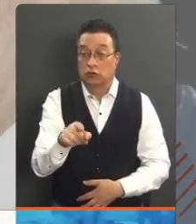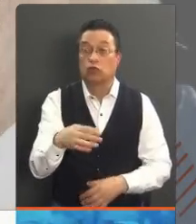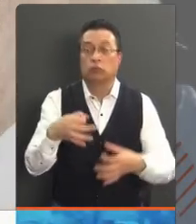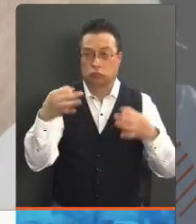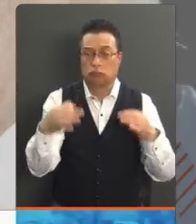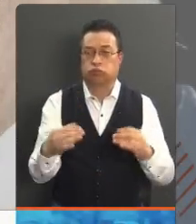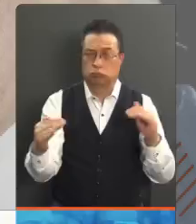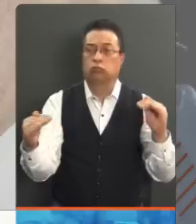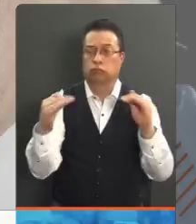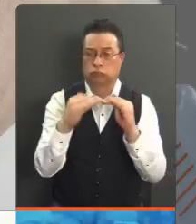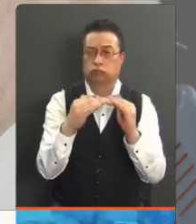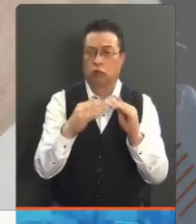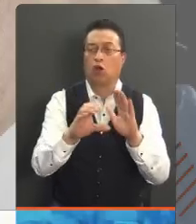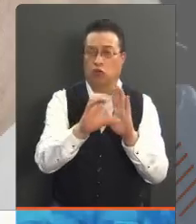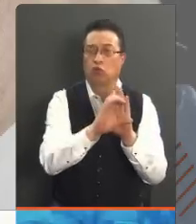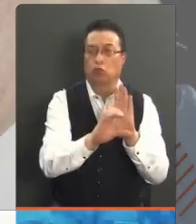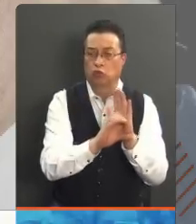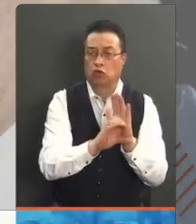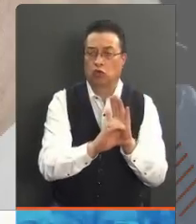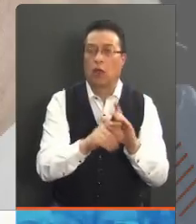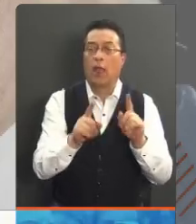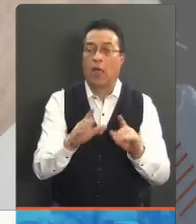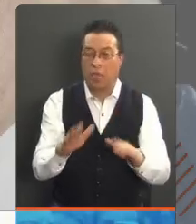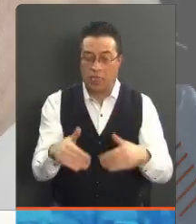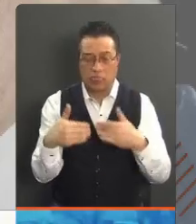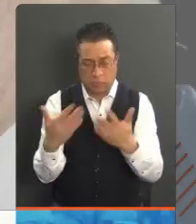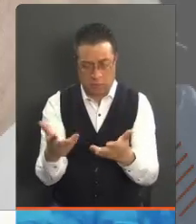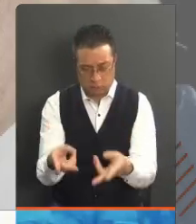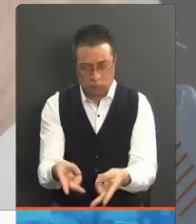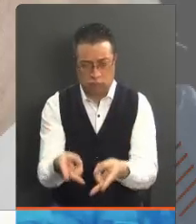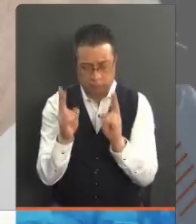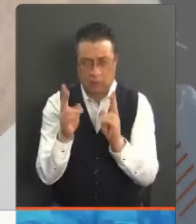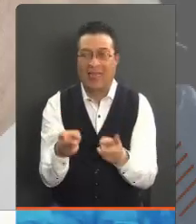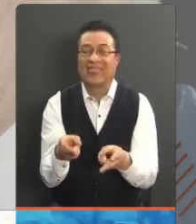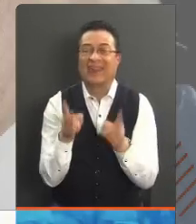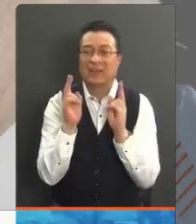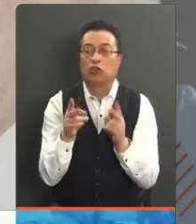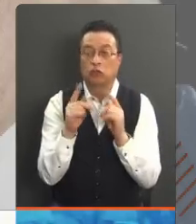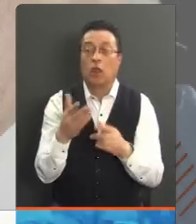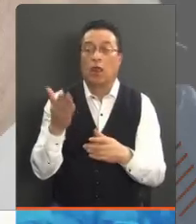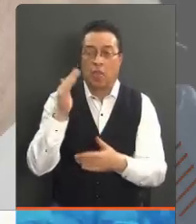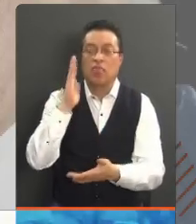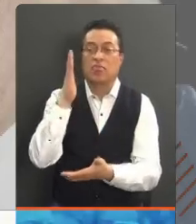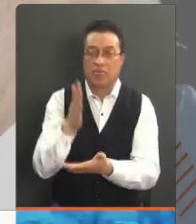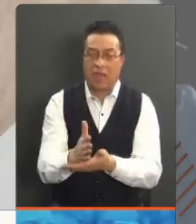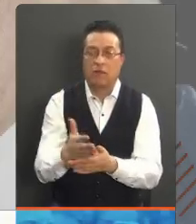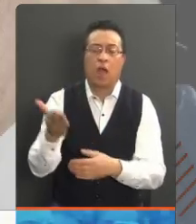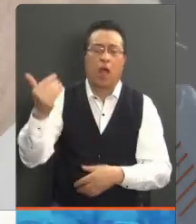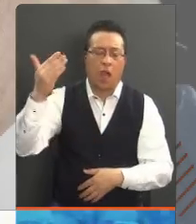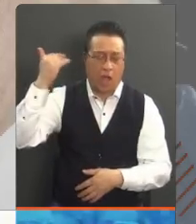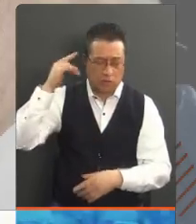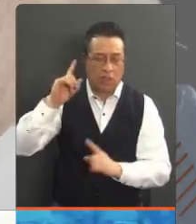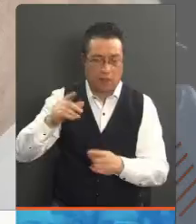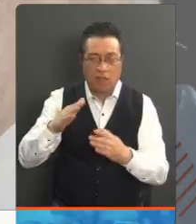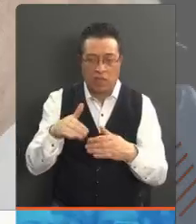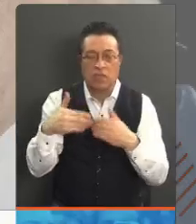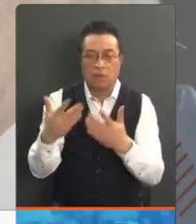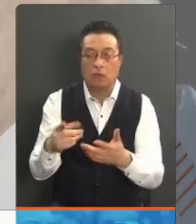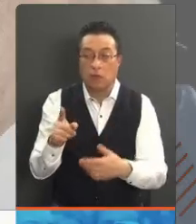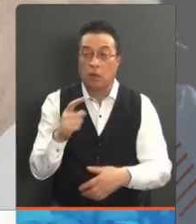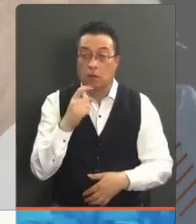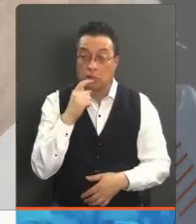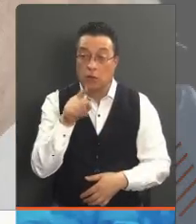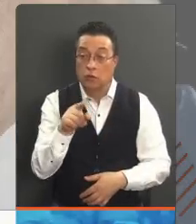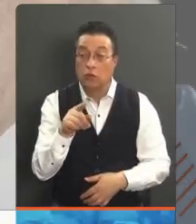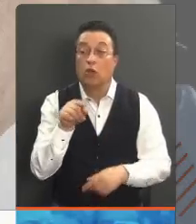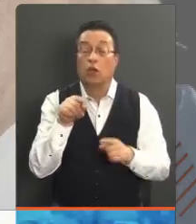consecuente con la Constitución y devuelve derechos que se debieron dar hace mucho tiempo, y se le preguntó entonces